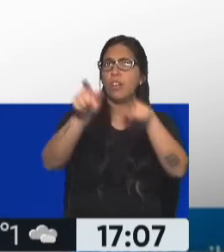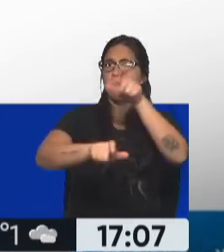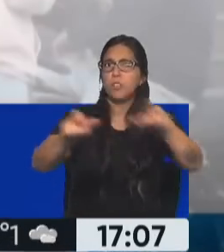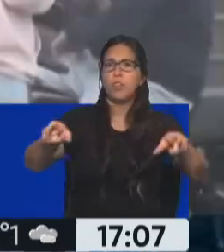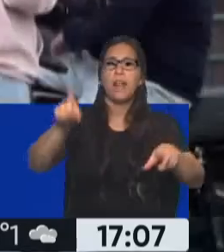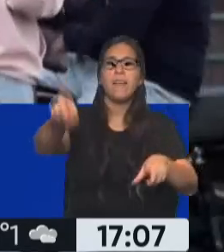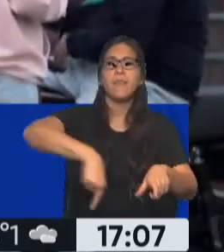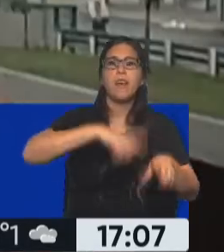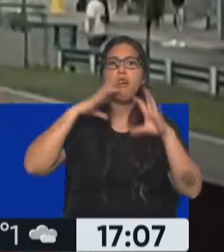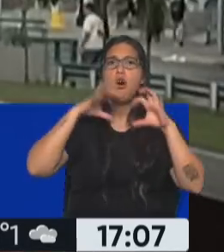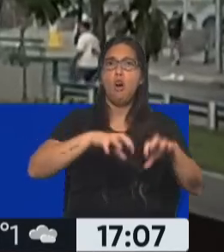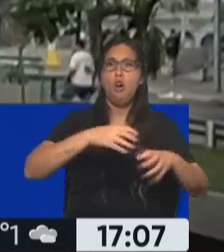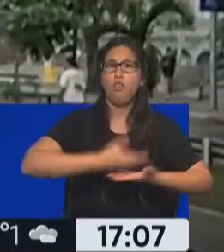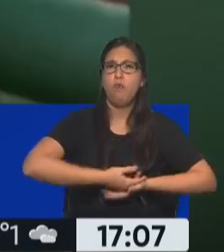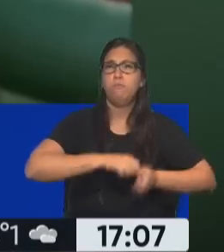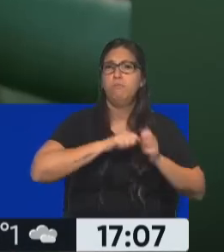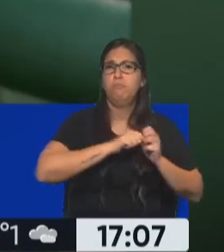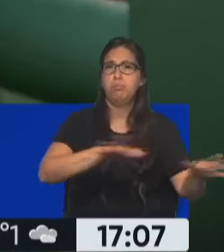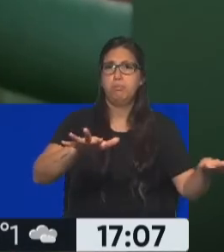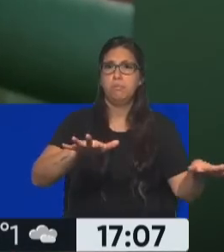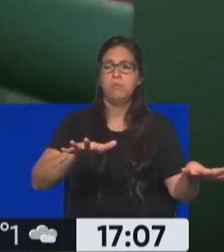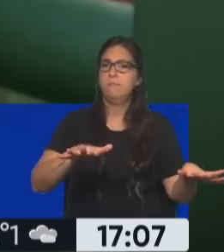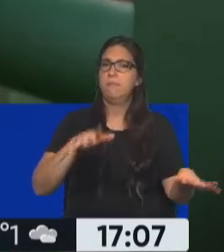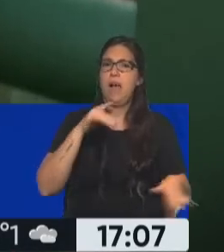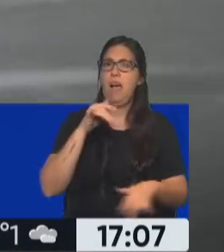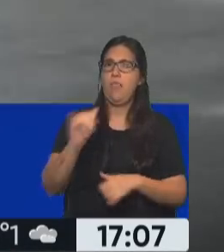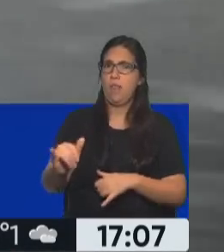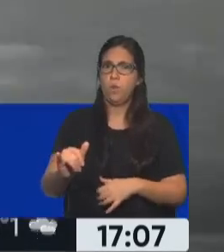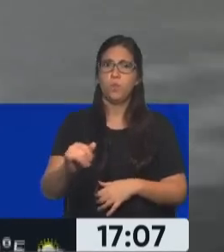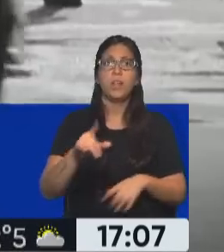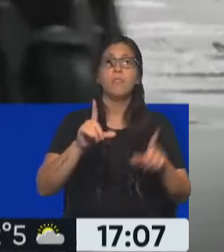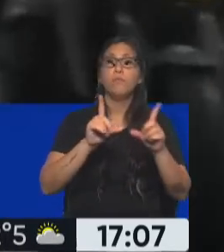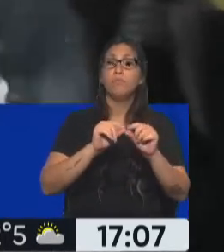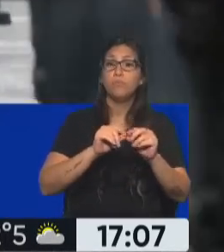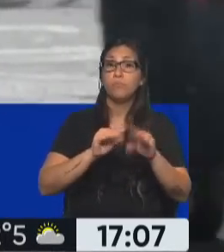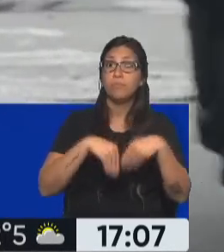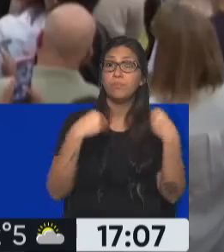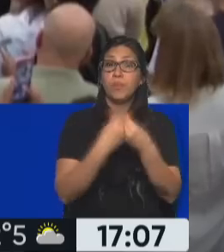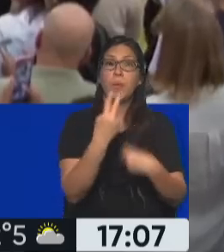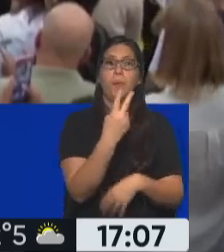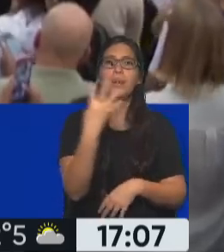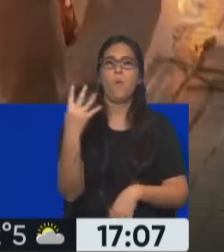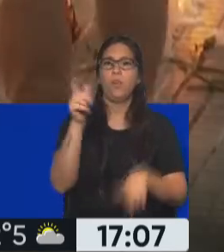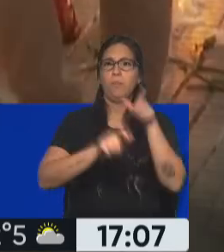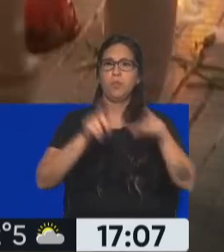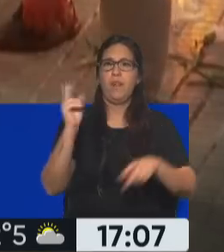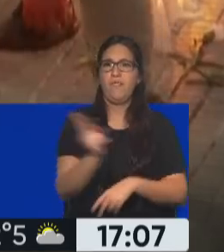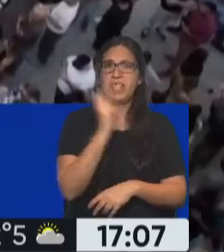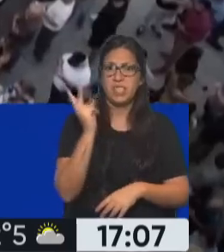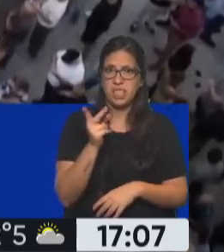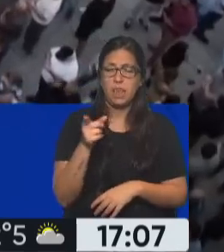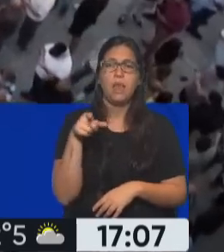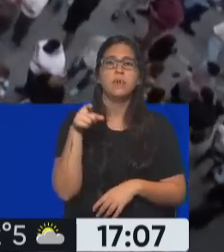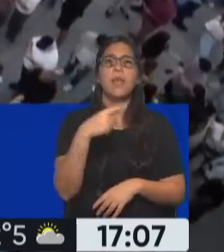al odio o en virtud de la legislación antiterrorista. La cifra oficial de muertos se elevó a 24 y, según informa Naciones Unidas,